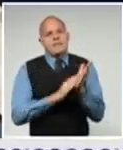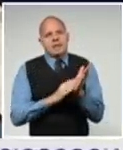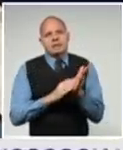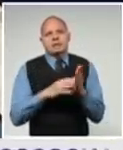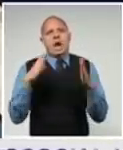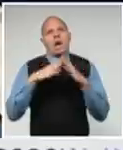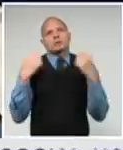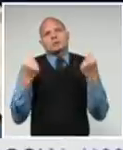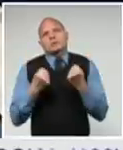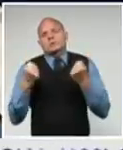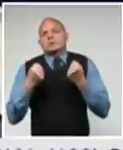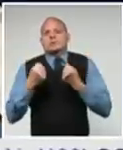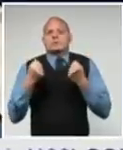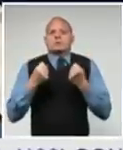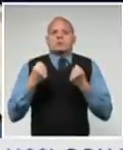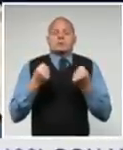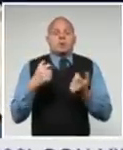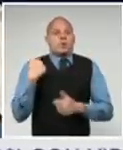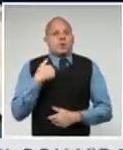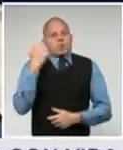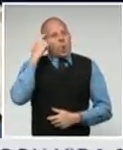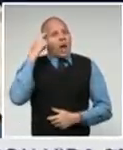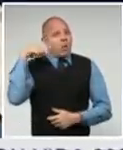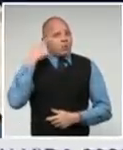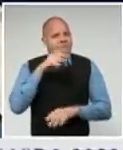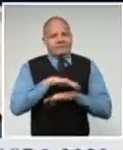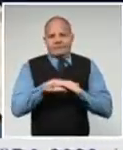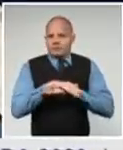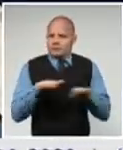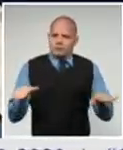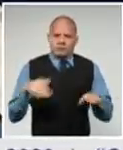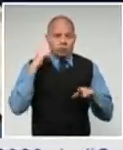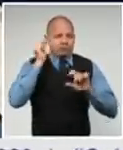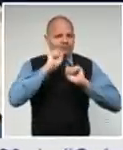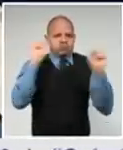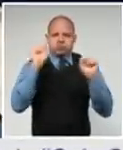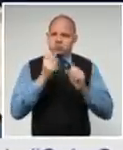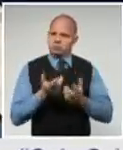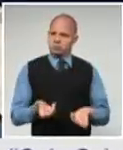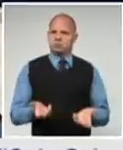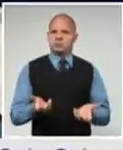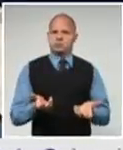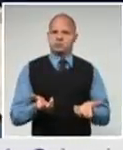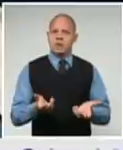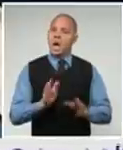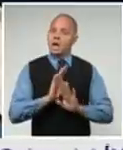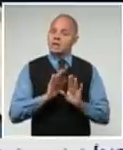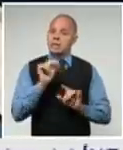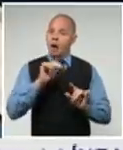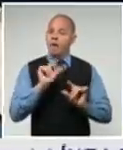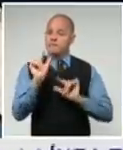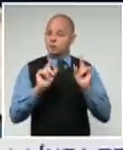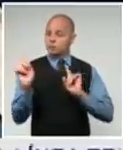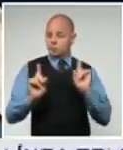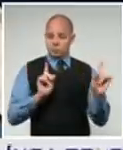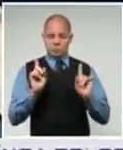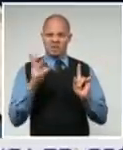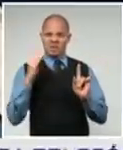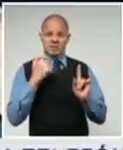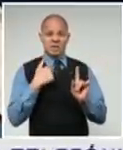momento en que cansa, ¿no? De todas formas, muchas personas me dicen, Durán, ¿y tú no crees que sea